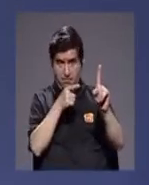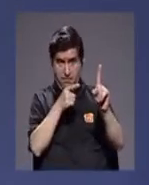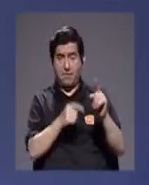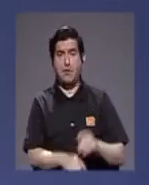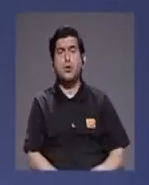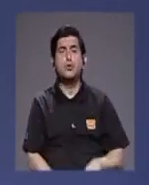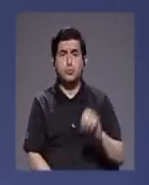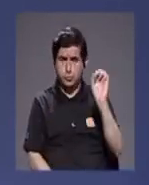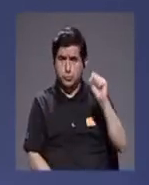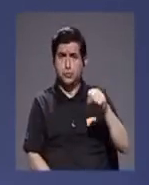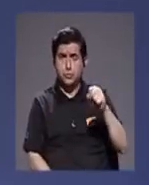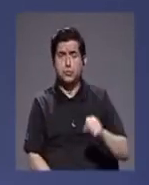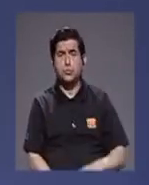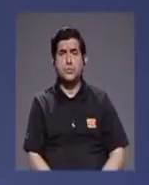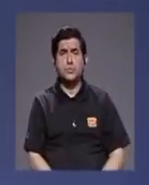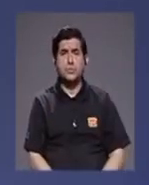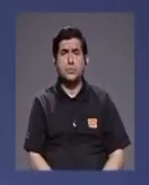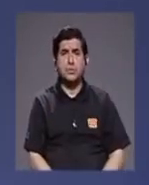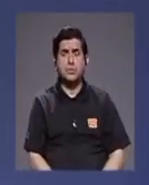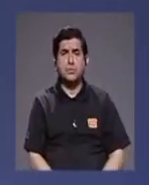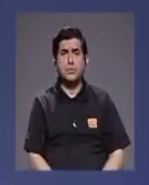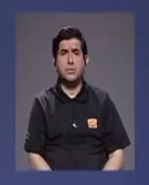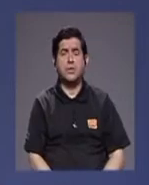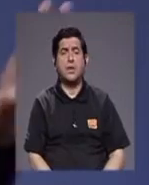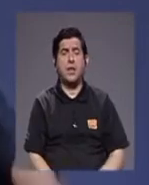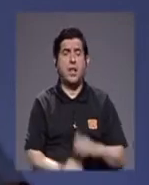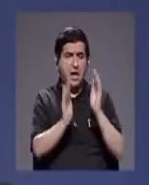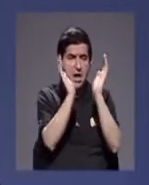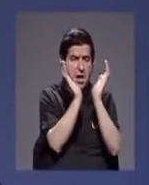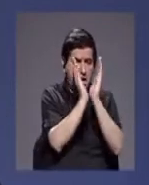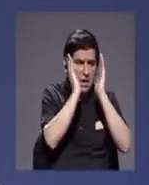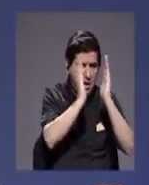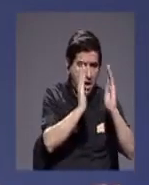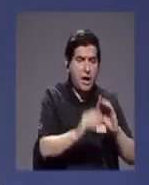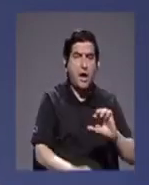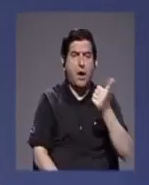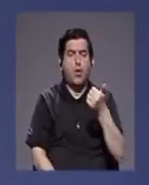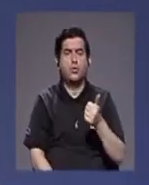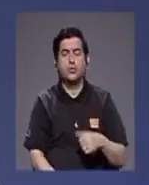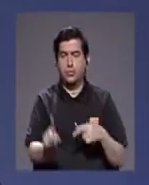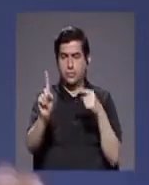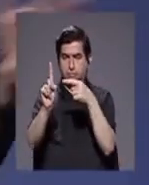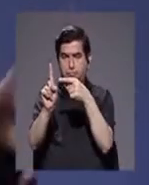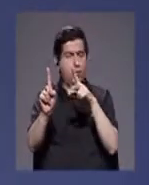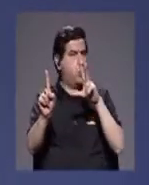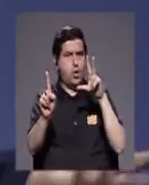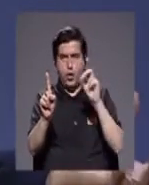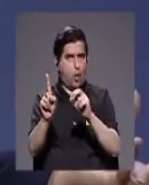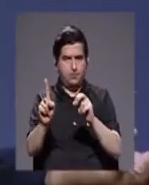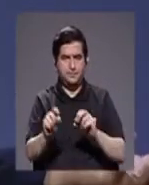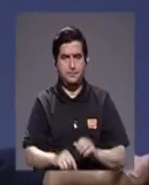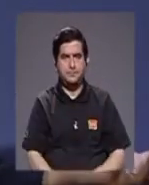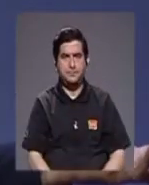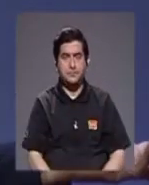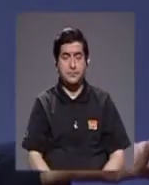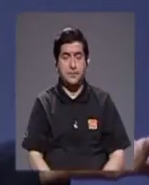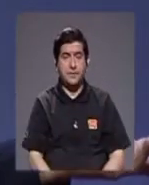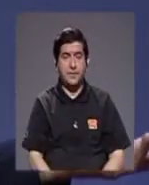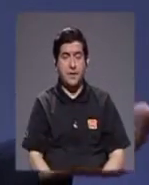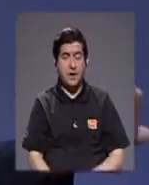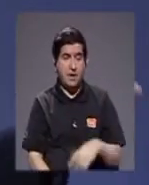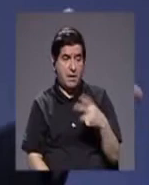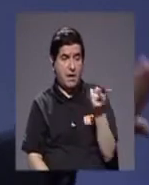de o es paciente de la caja y otro que no. ¿Qué cosas podrían adoptar esos